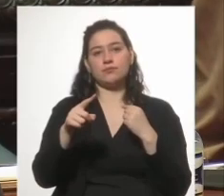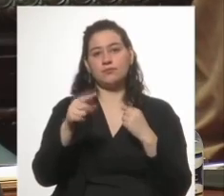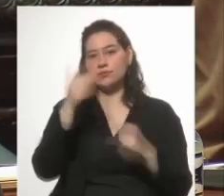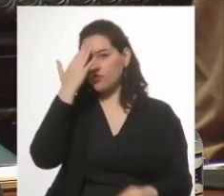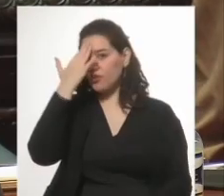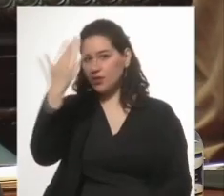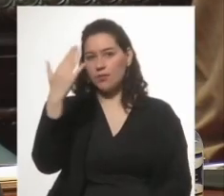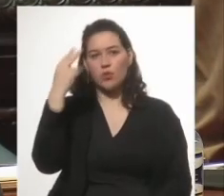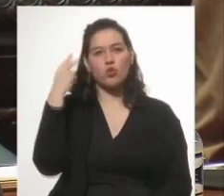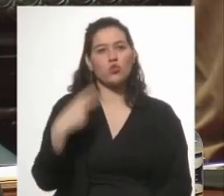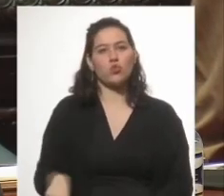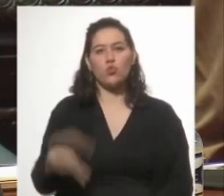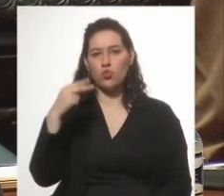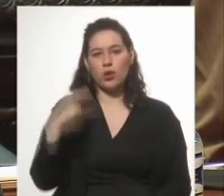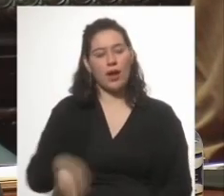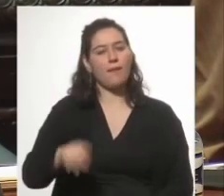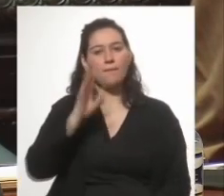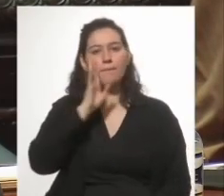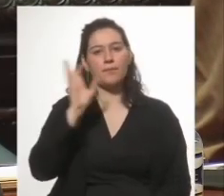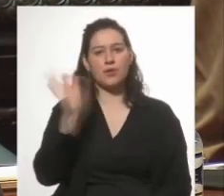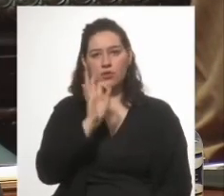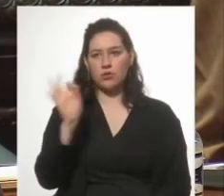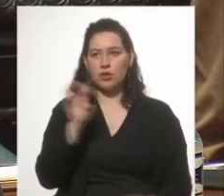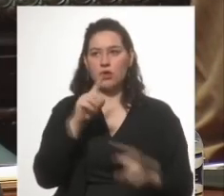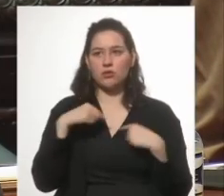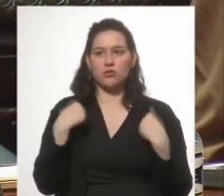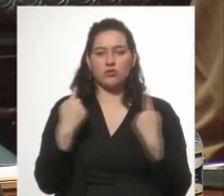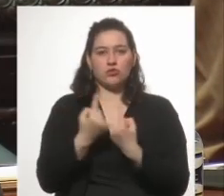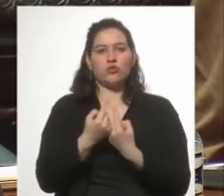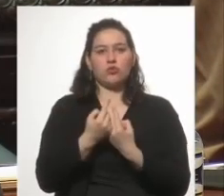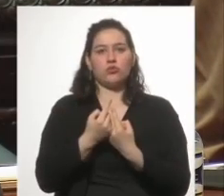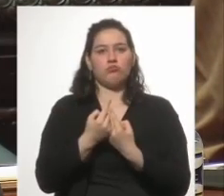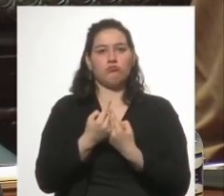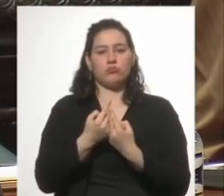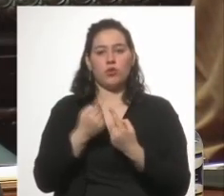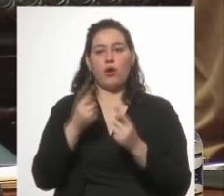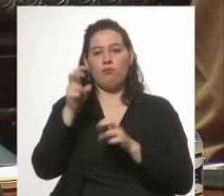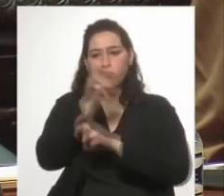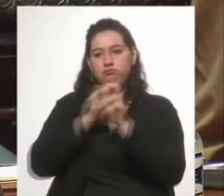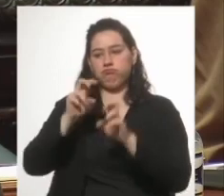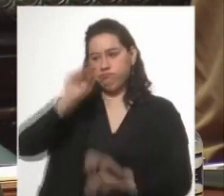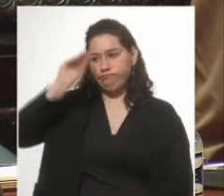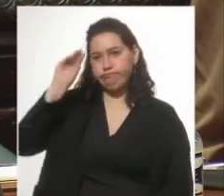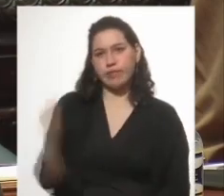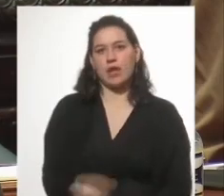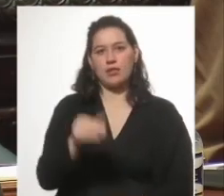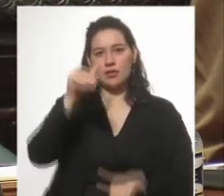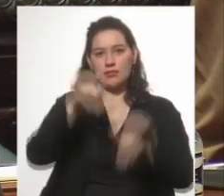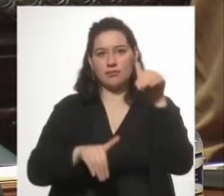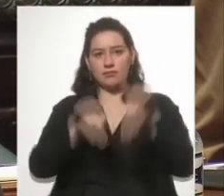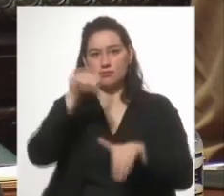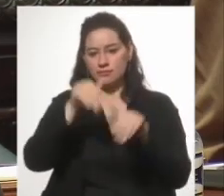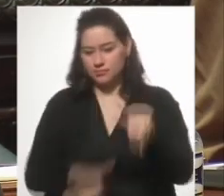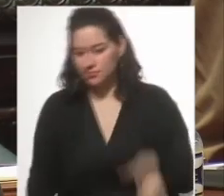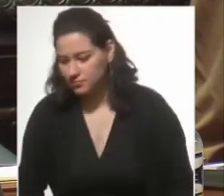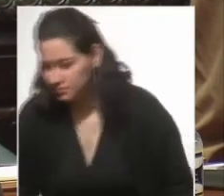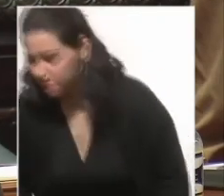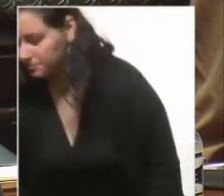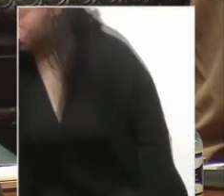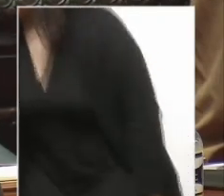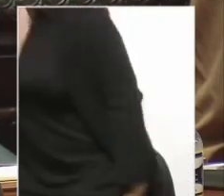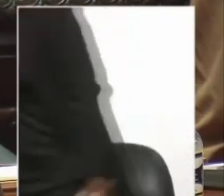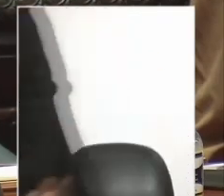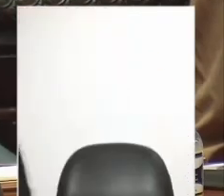Frente Amplio jamás nos va a perdonar haber sido determinantes en su derrota electoral. Ahora